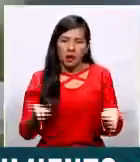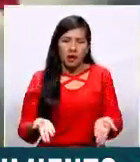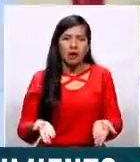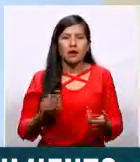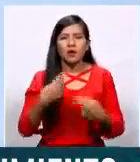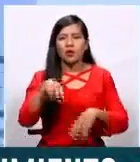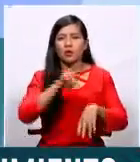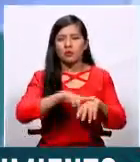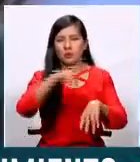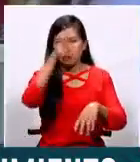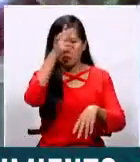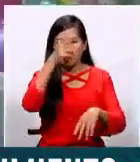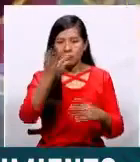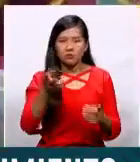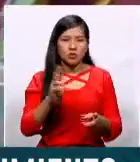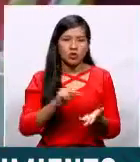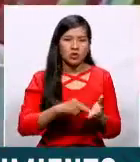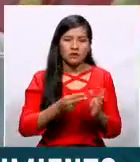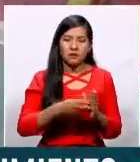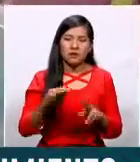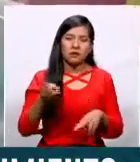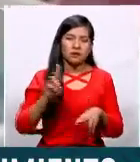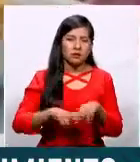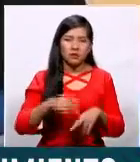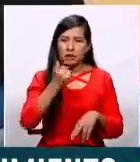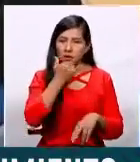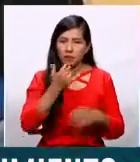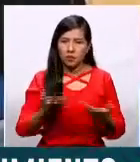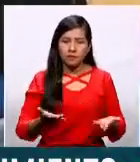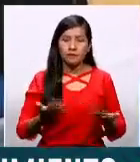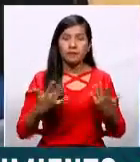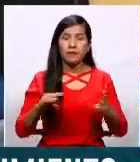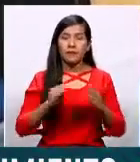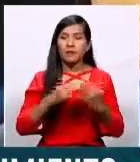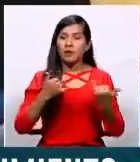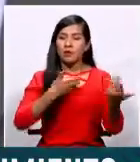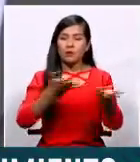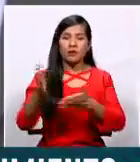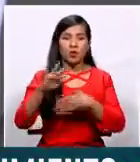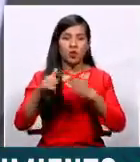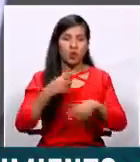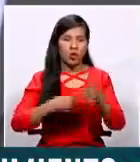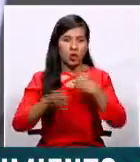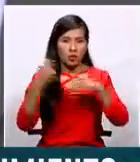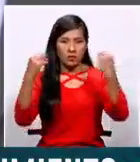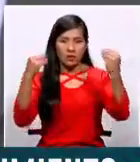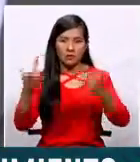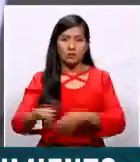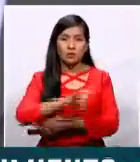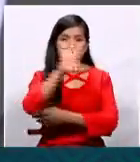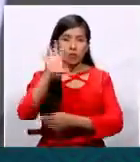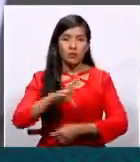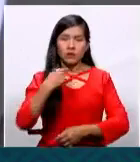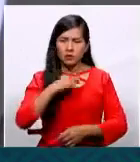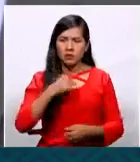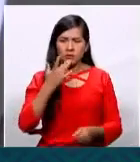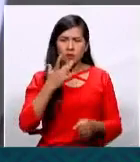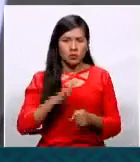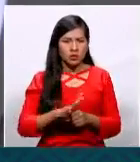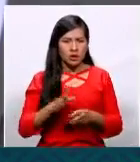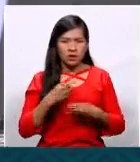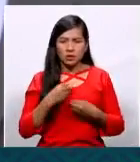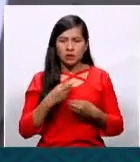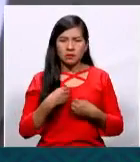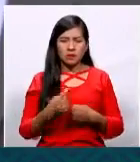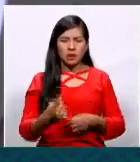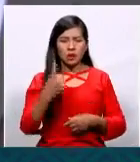por lo que no existe motivo para su incremento. Como vendedoras, todas las compañeras y a nivel nacional, nos comprometemos nosotros a dar